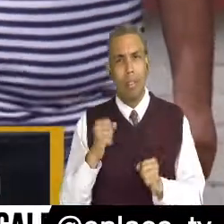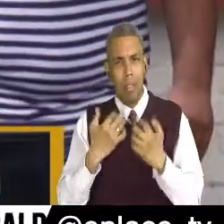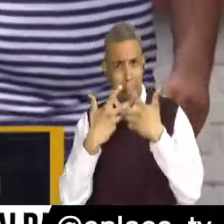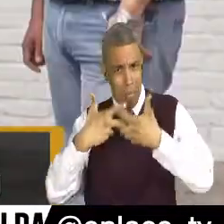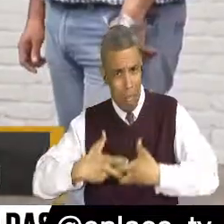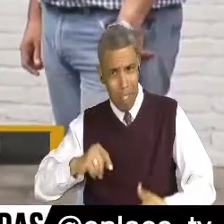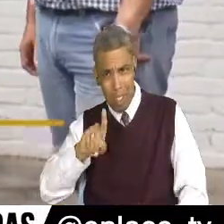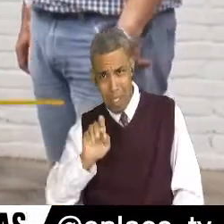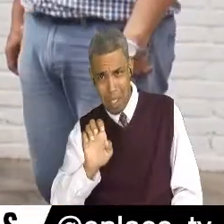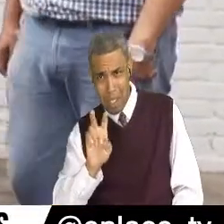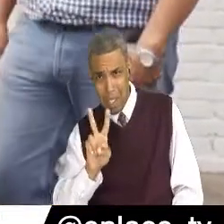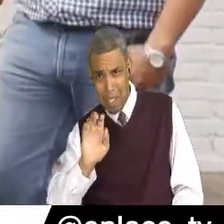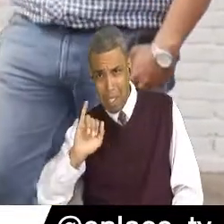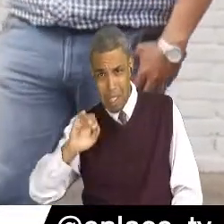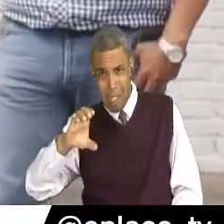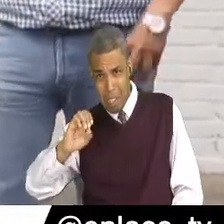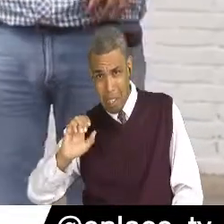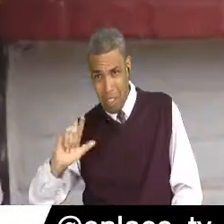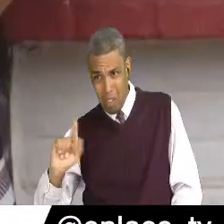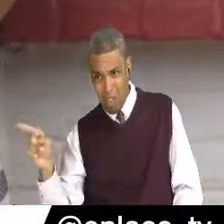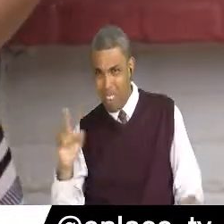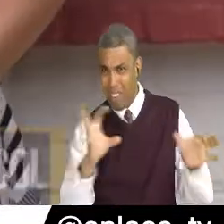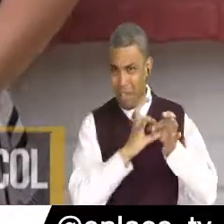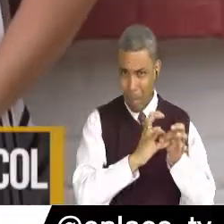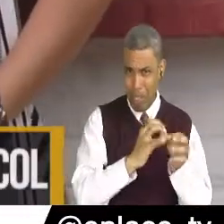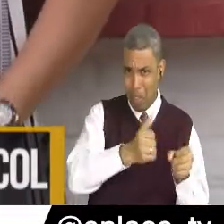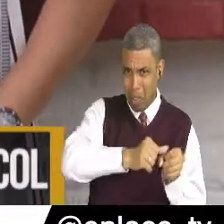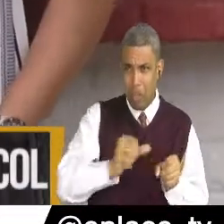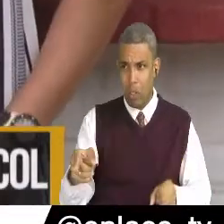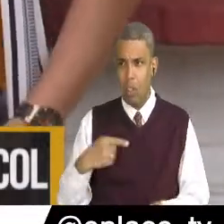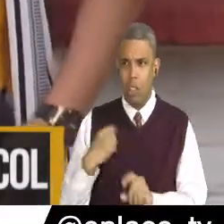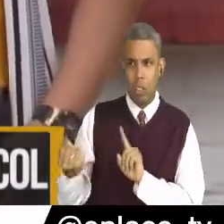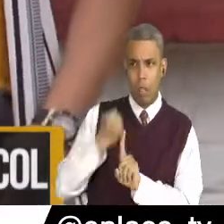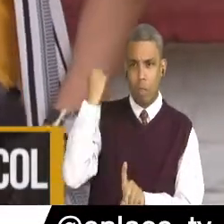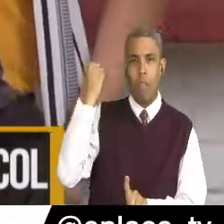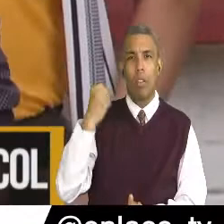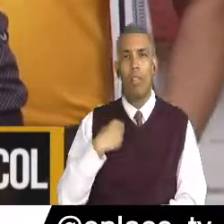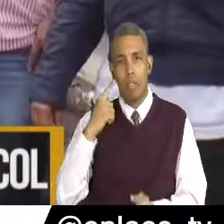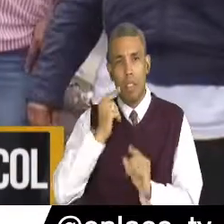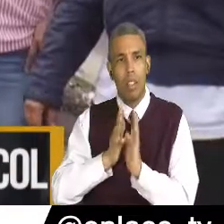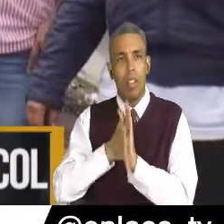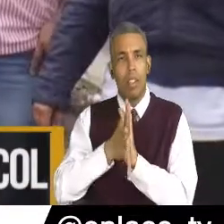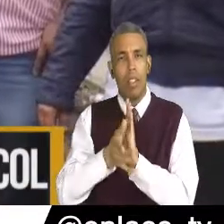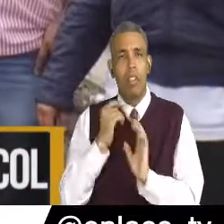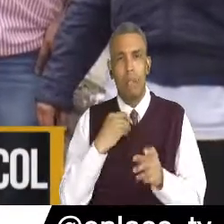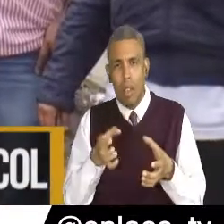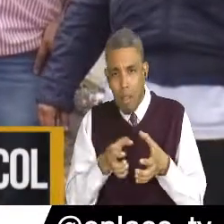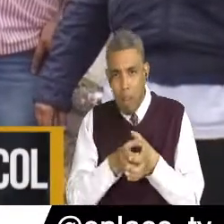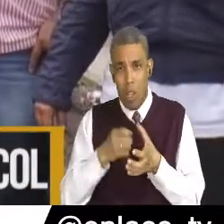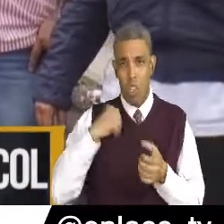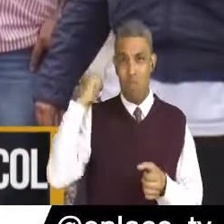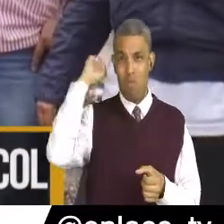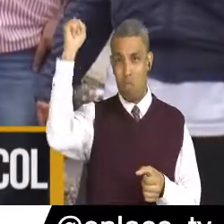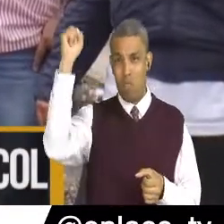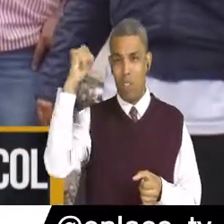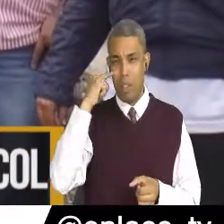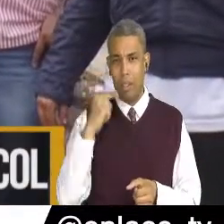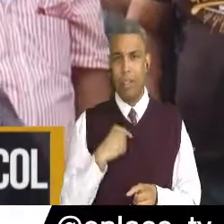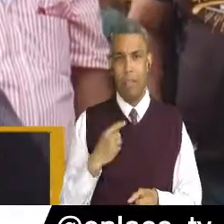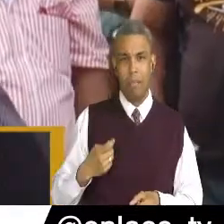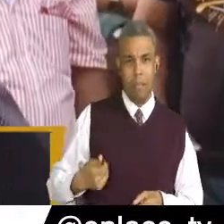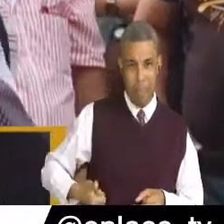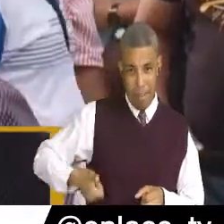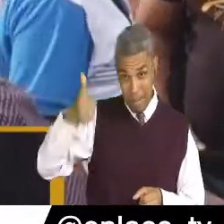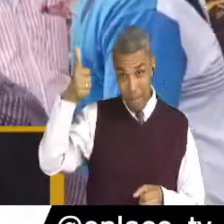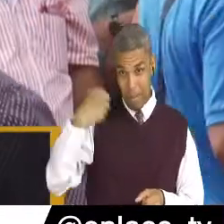empresa contratista a vincular personal de Barranca Bermeja. El presidente de Simproset, Mauricio Peñuela, explica así la situación. La situación